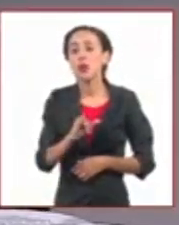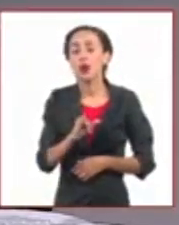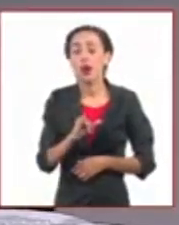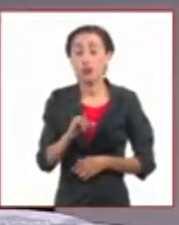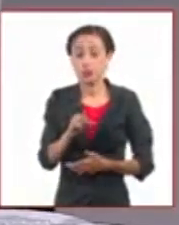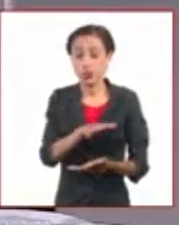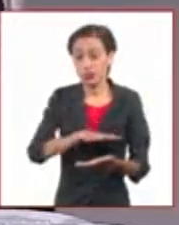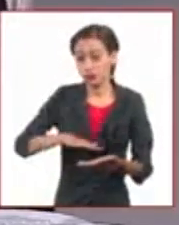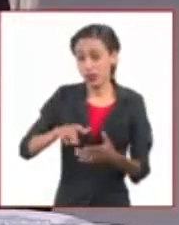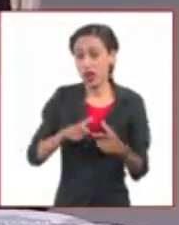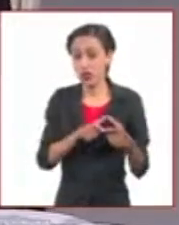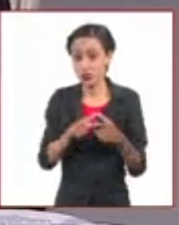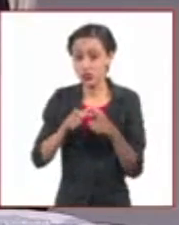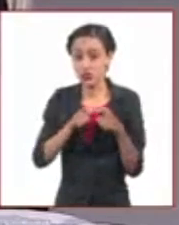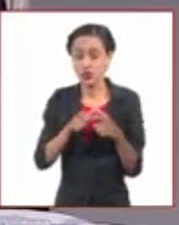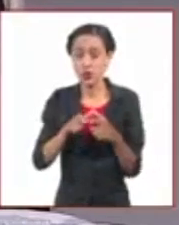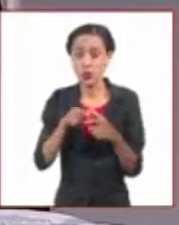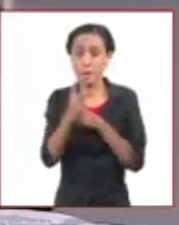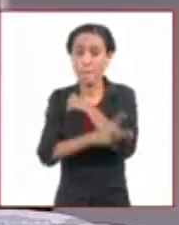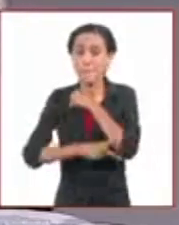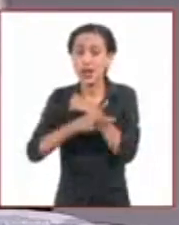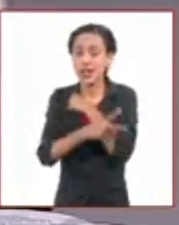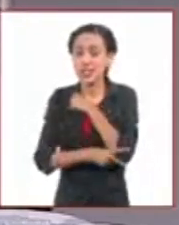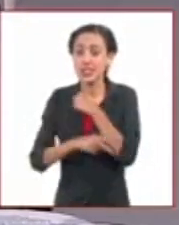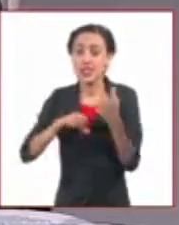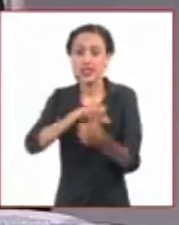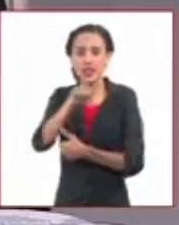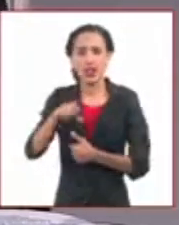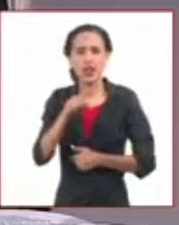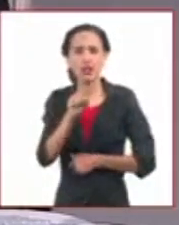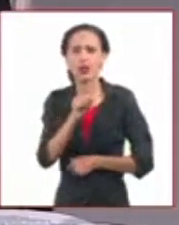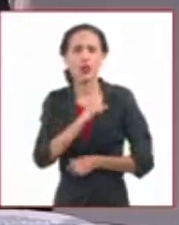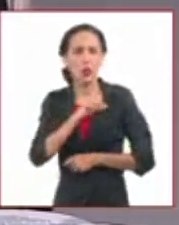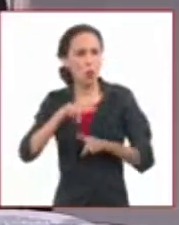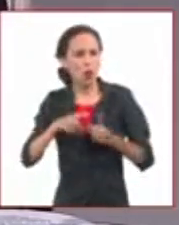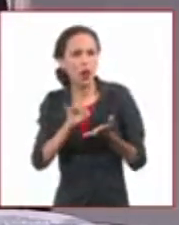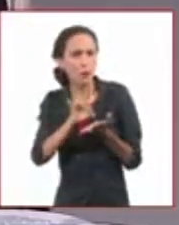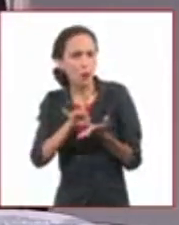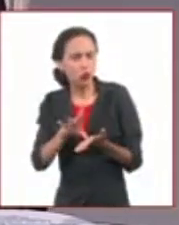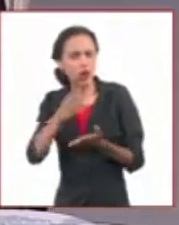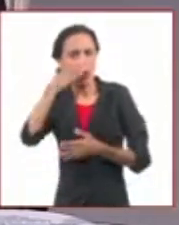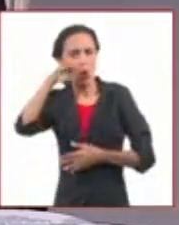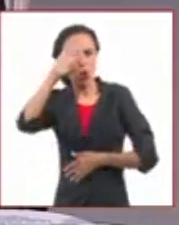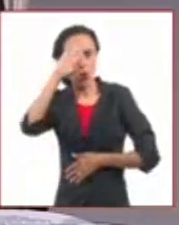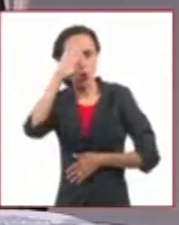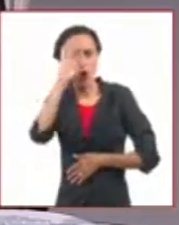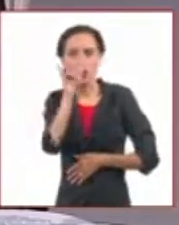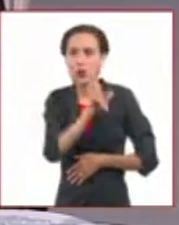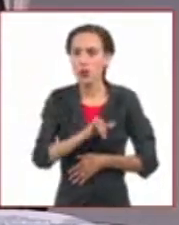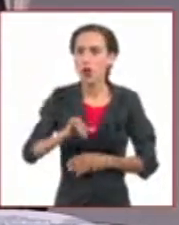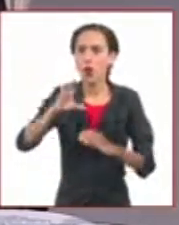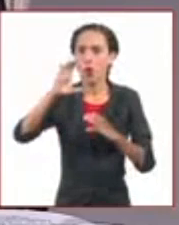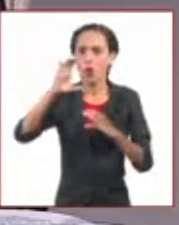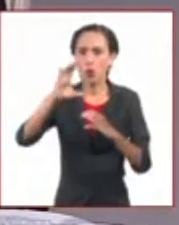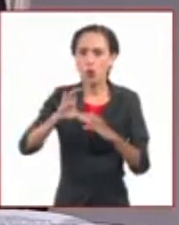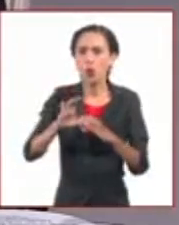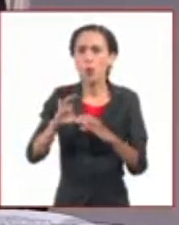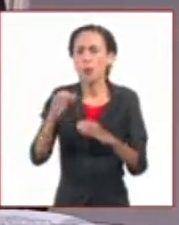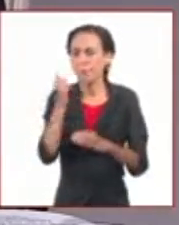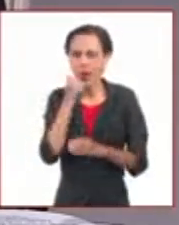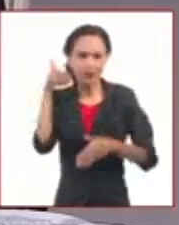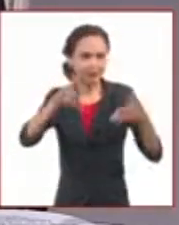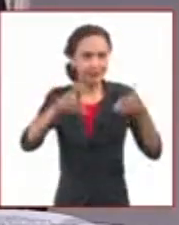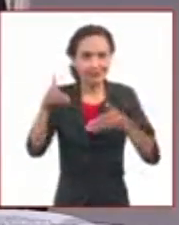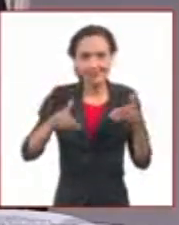porque no se excluyera a cuba sino que también fuese una cumbre muchísimo más participativa